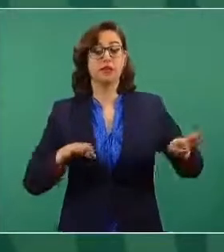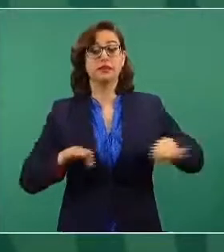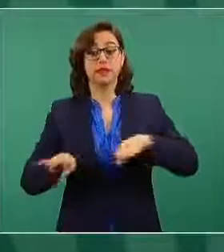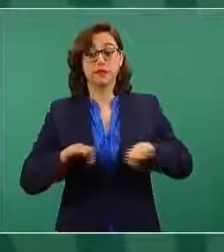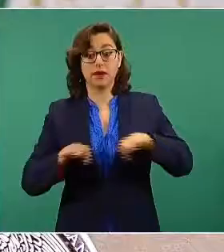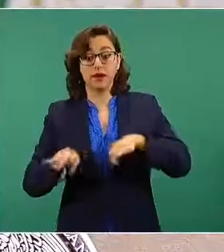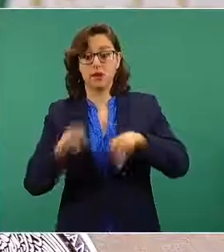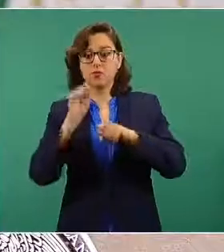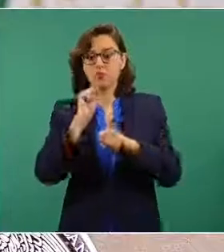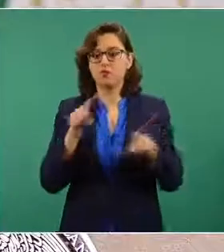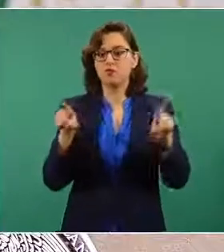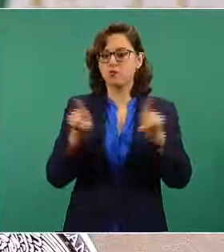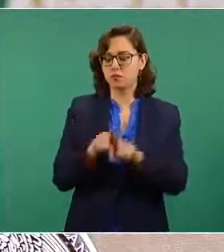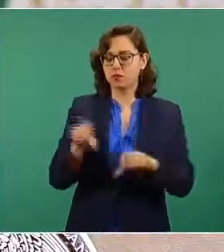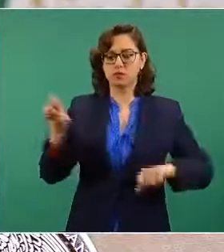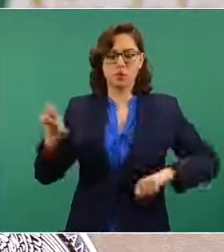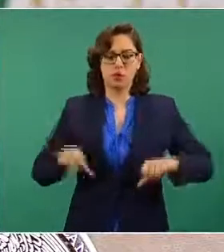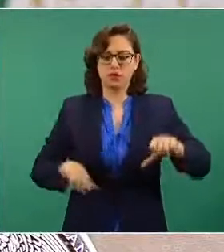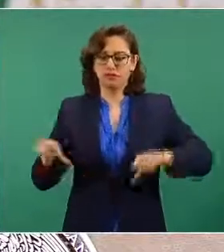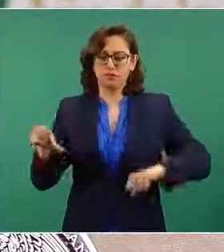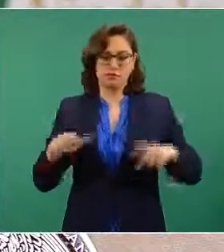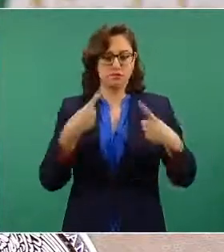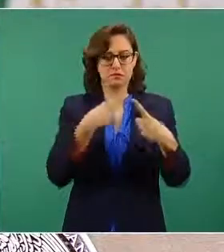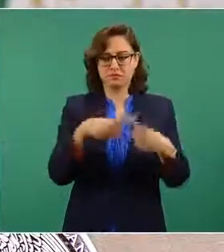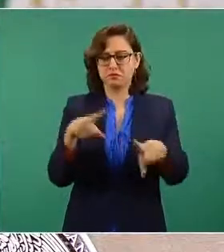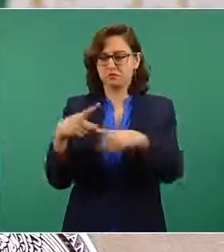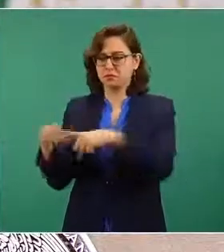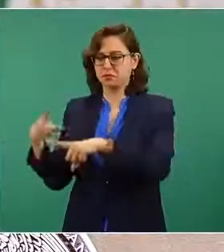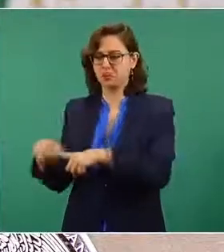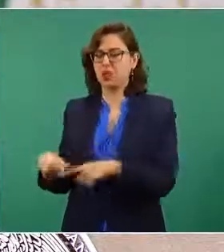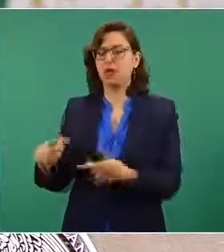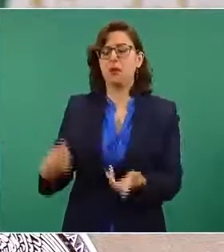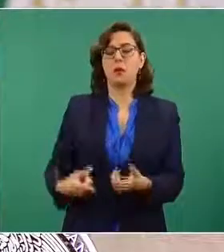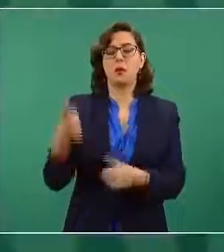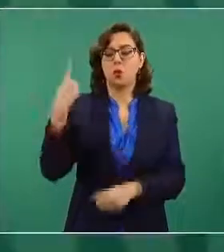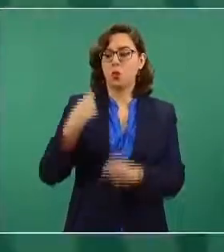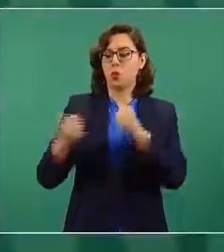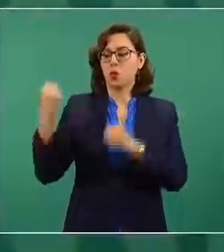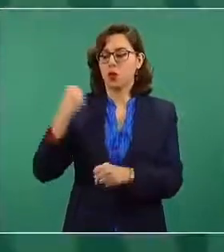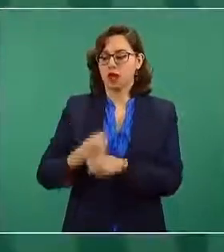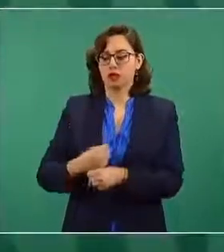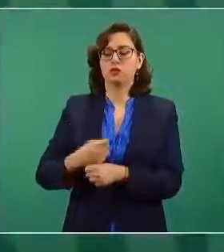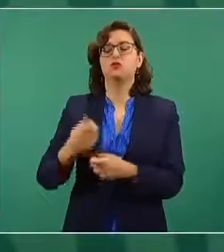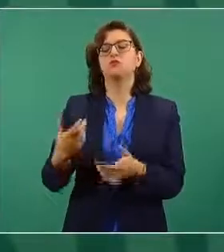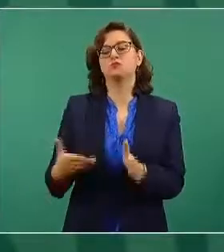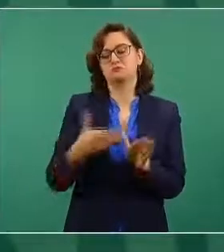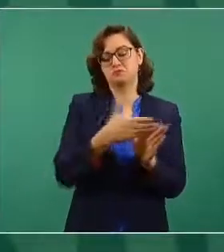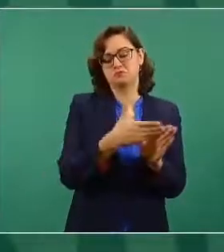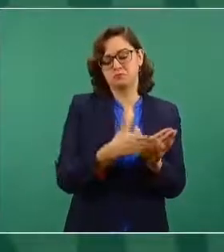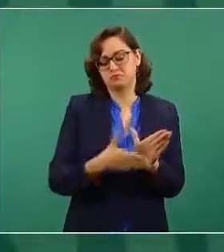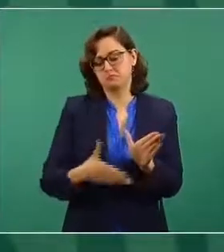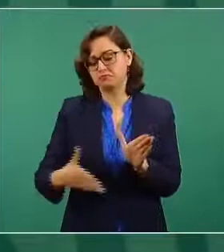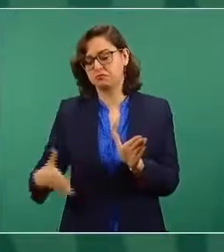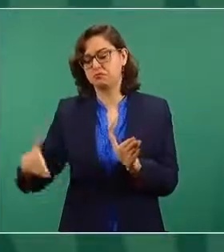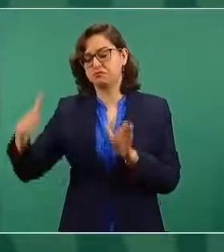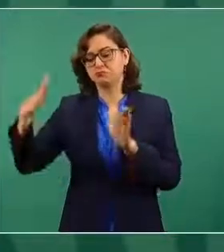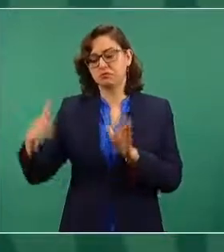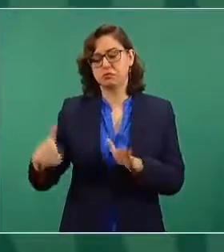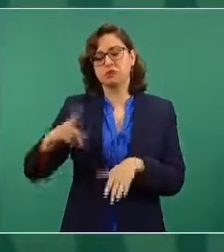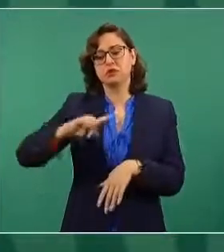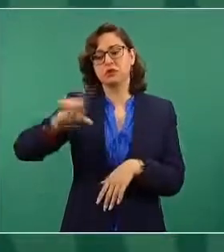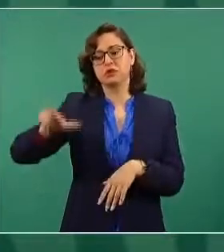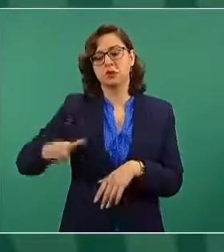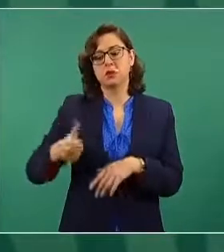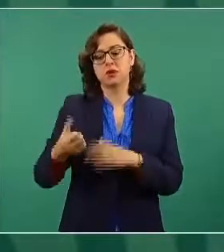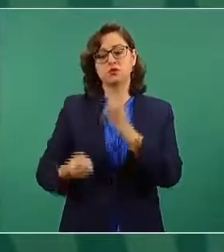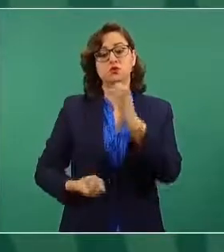de la actividad social en general. Esa Jornada Nacional de Sana Distancia posteriormente evolucionó hacia la nueva